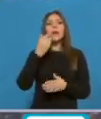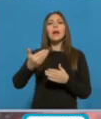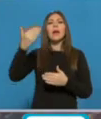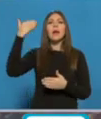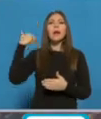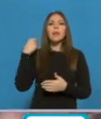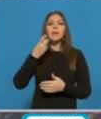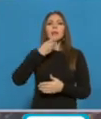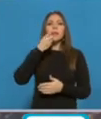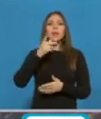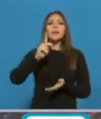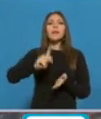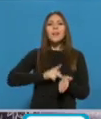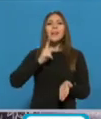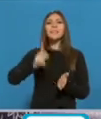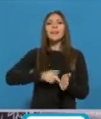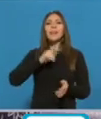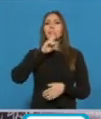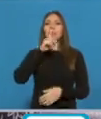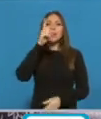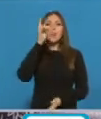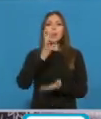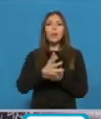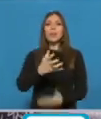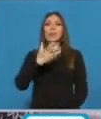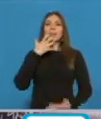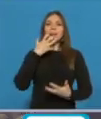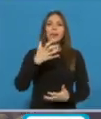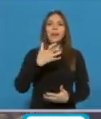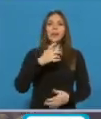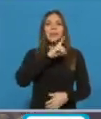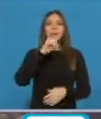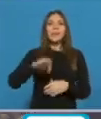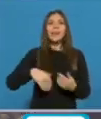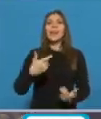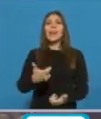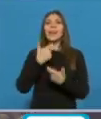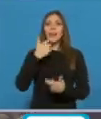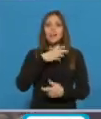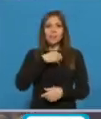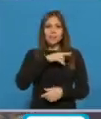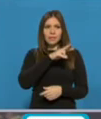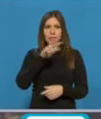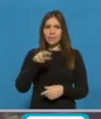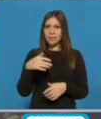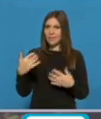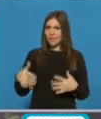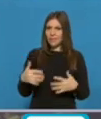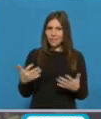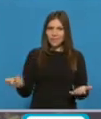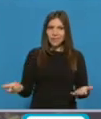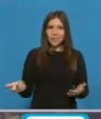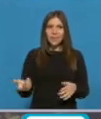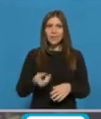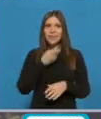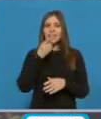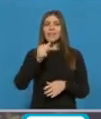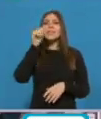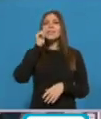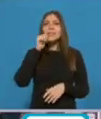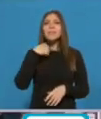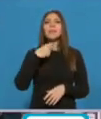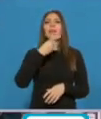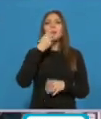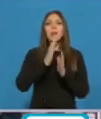anteriores. Para ya te fuiste directo al punto. Y entonces me carcajeé y mis hijos dijeron, ¡ay! Y le digo, pues es que siempre tengo